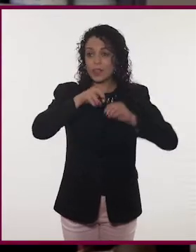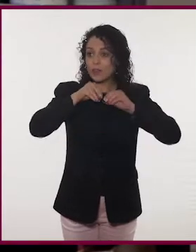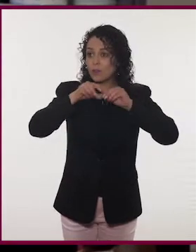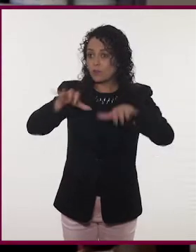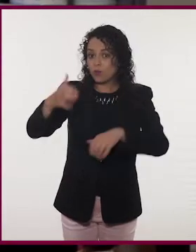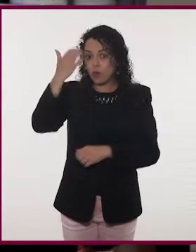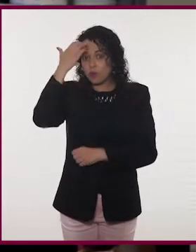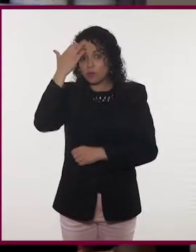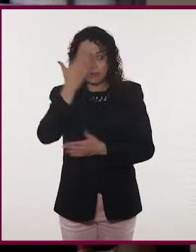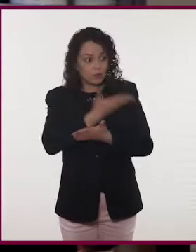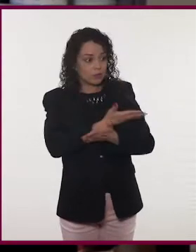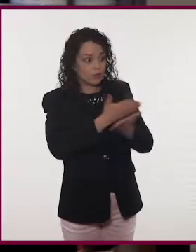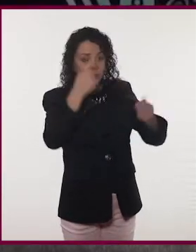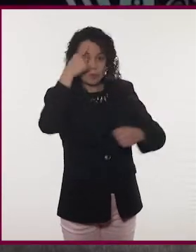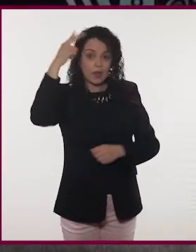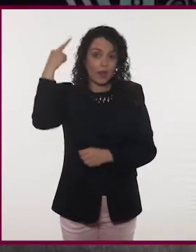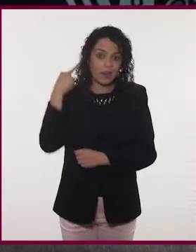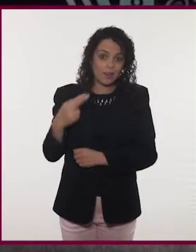y promoción de estos viajes.